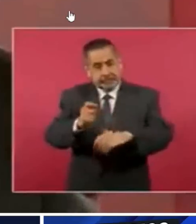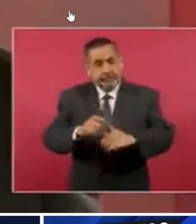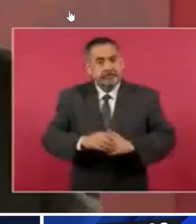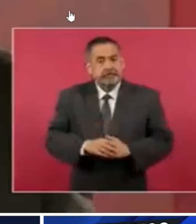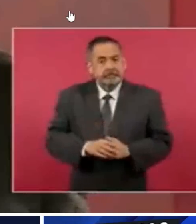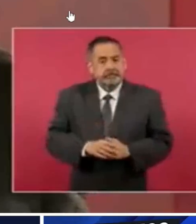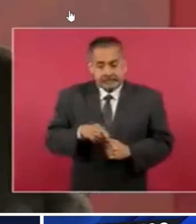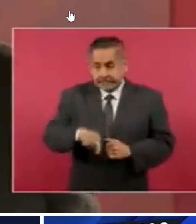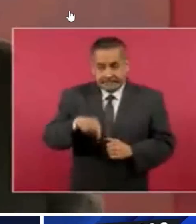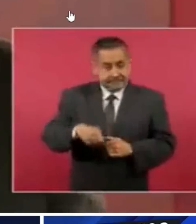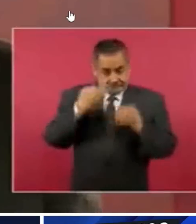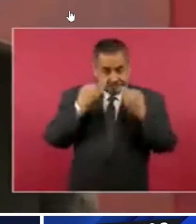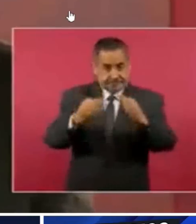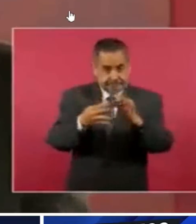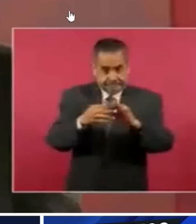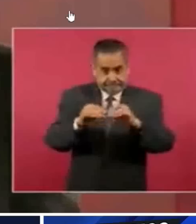aquí,